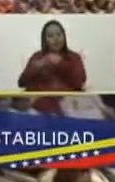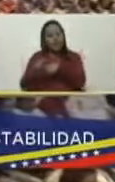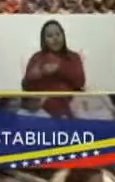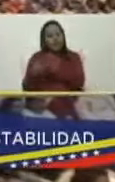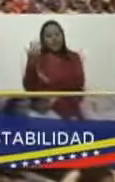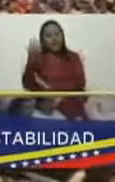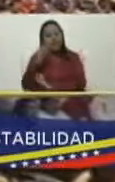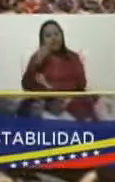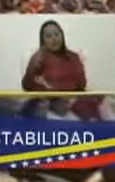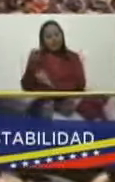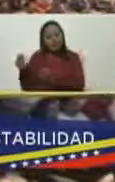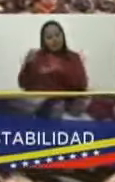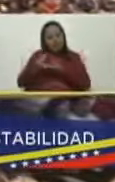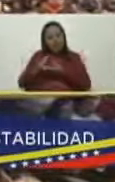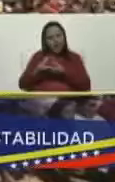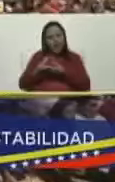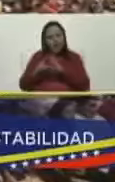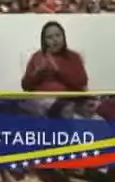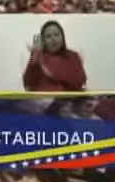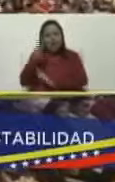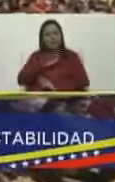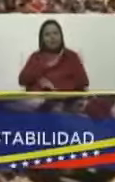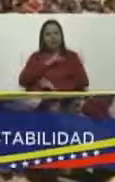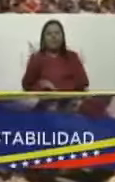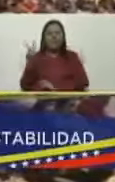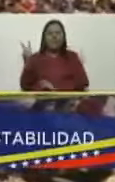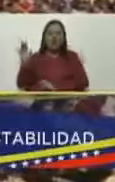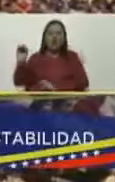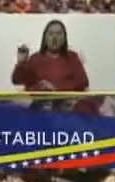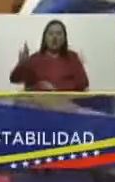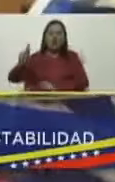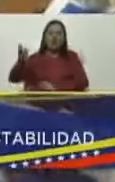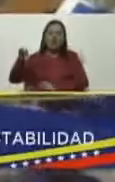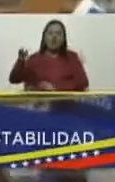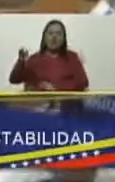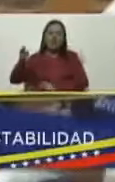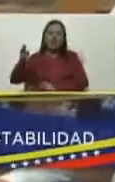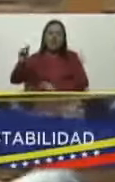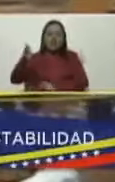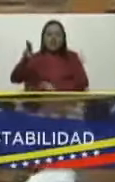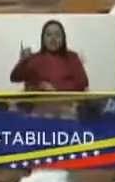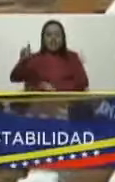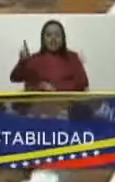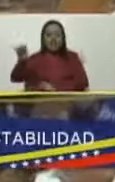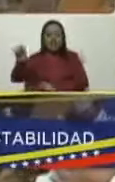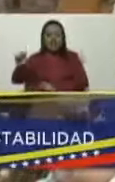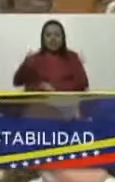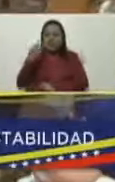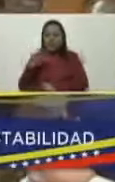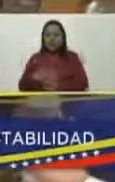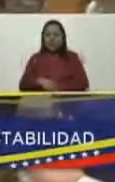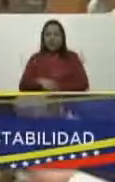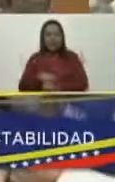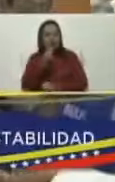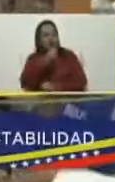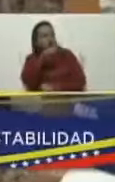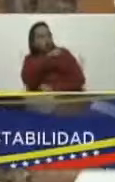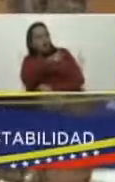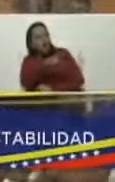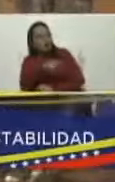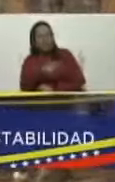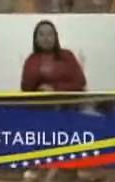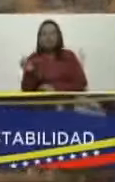Me regaló una orquídea muy bonita. Jorge González. ¿Ah? ¿Cómo estás tú? Fino, ¿qué me